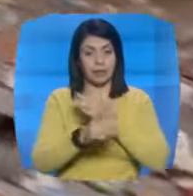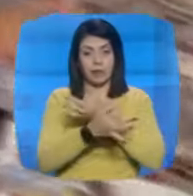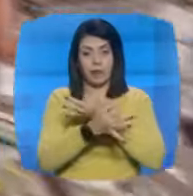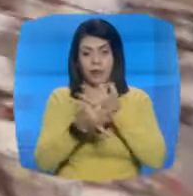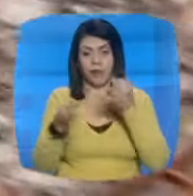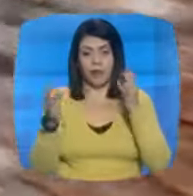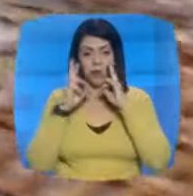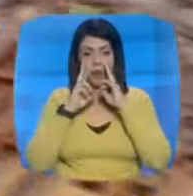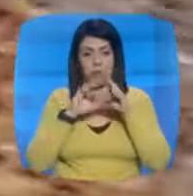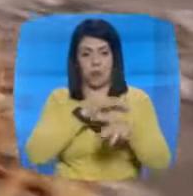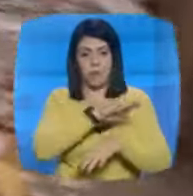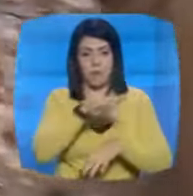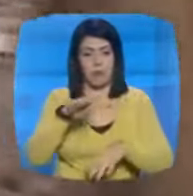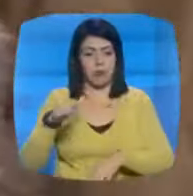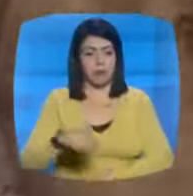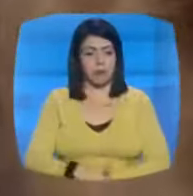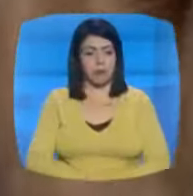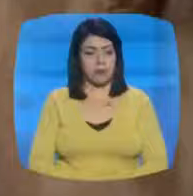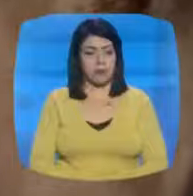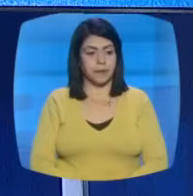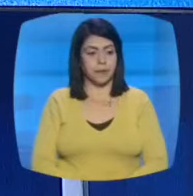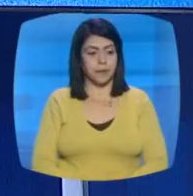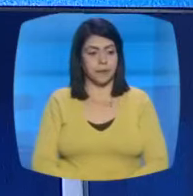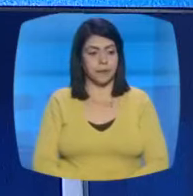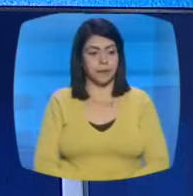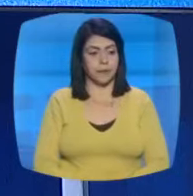resolución del mar.